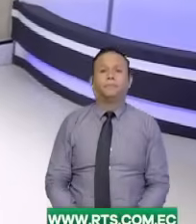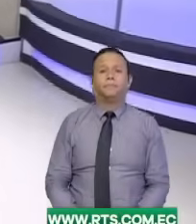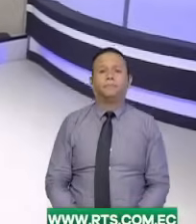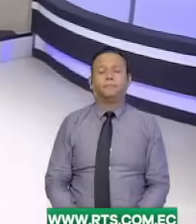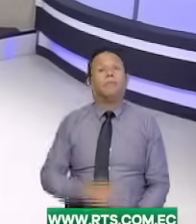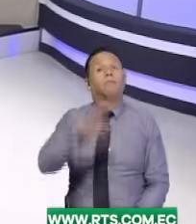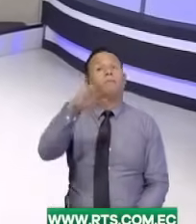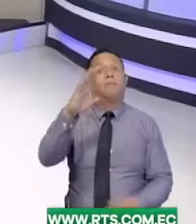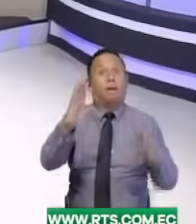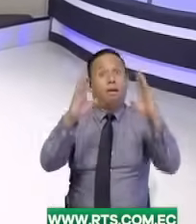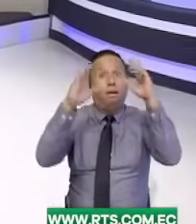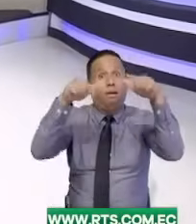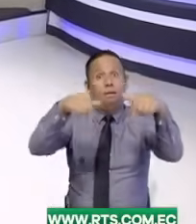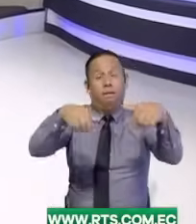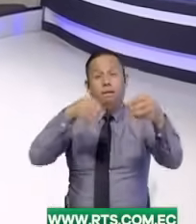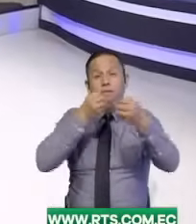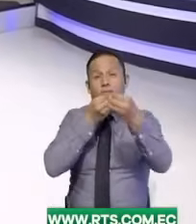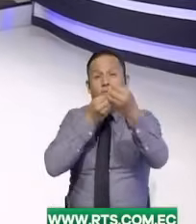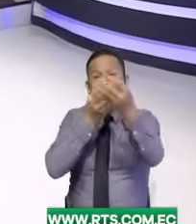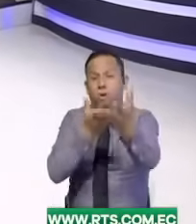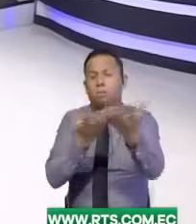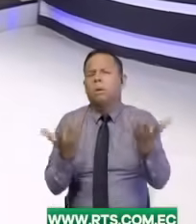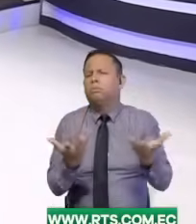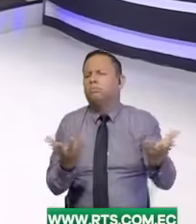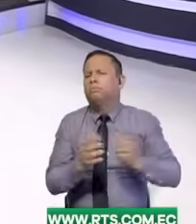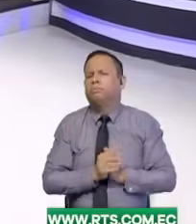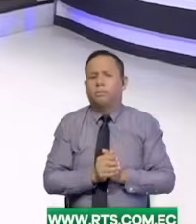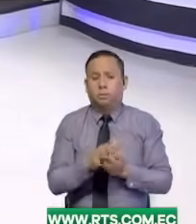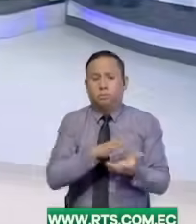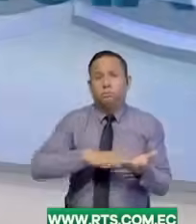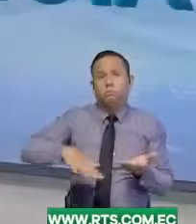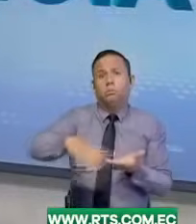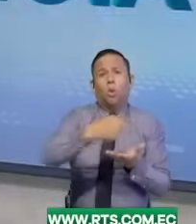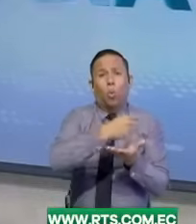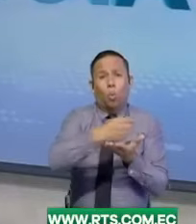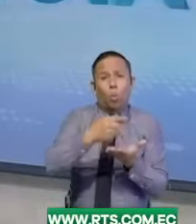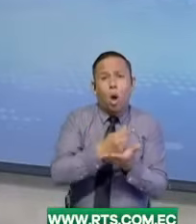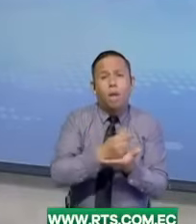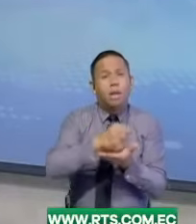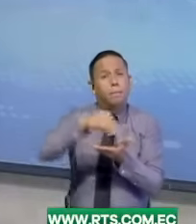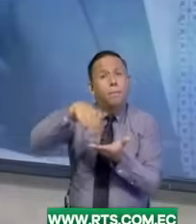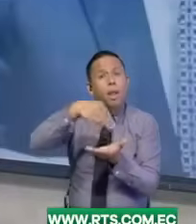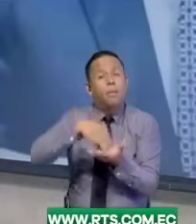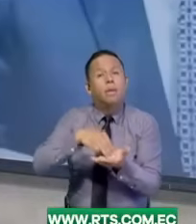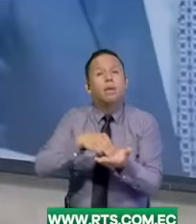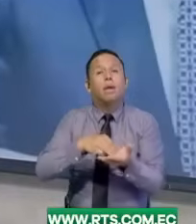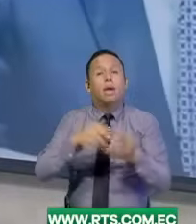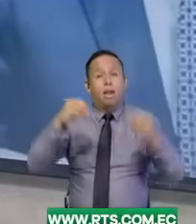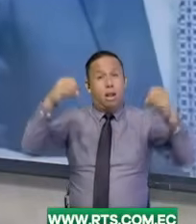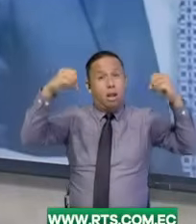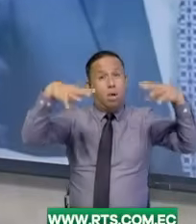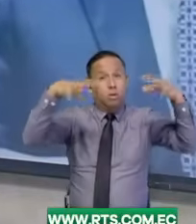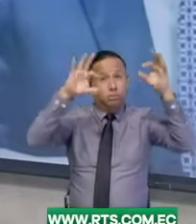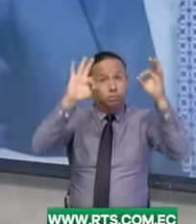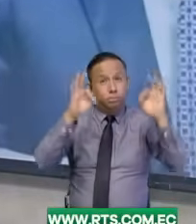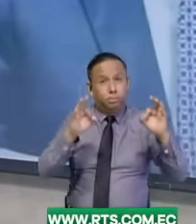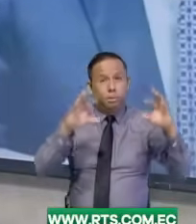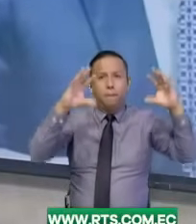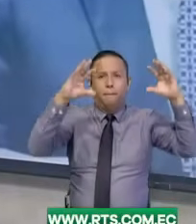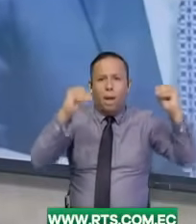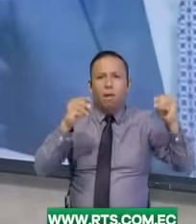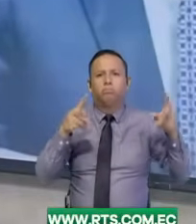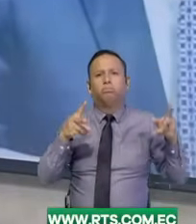Y presten mucha atención, amigos, porque en Guayas y Manabí habrá cortes de energía por labores de